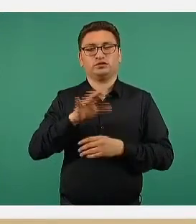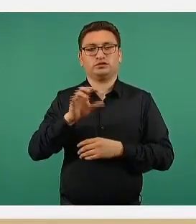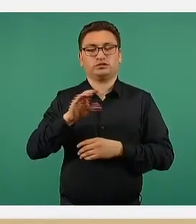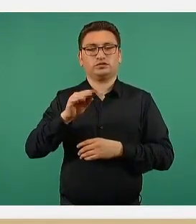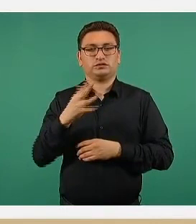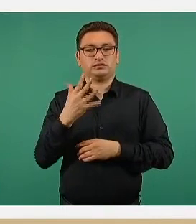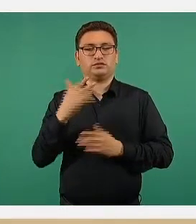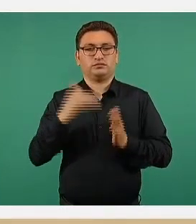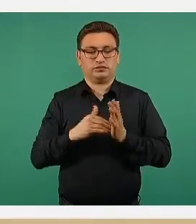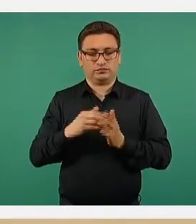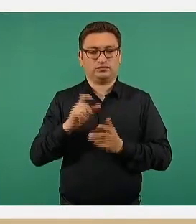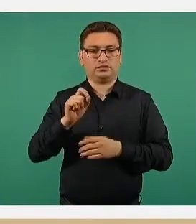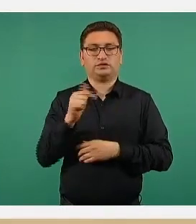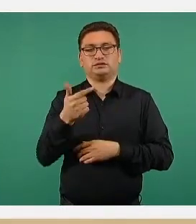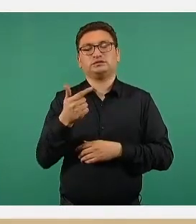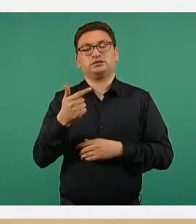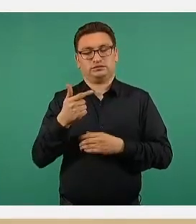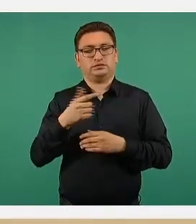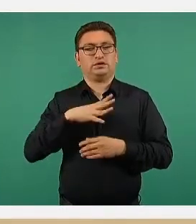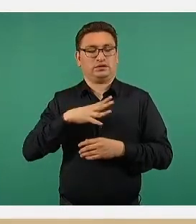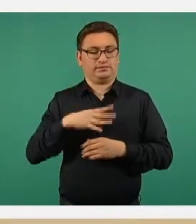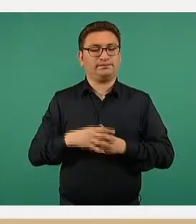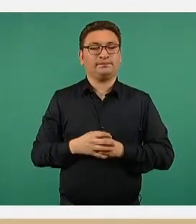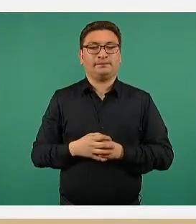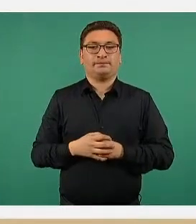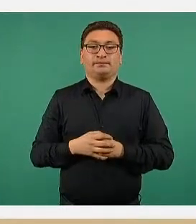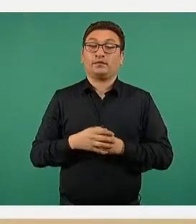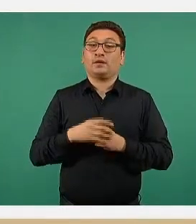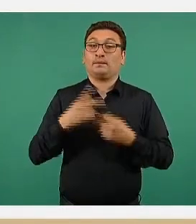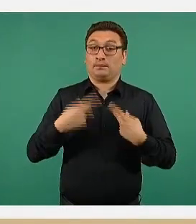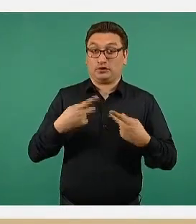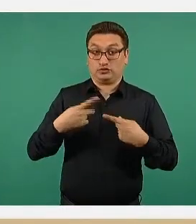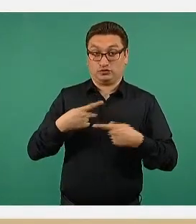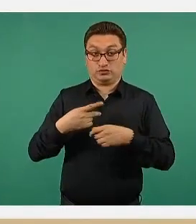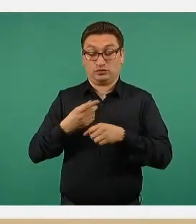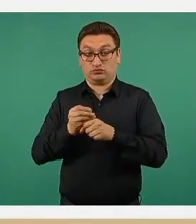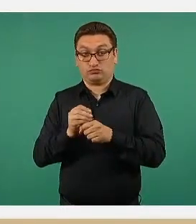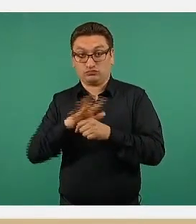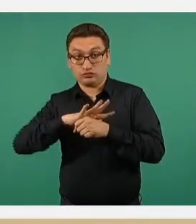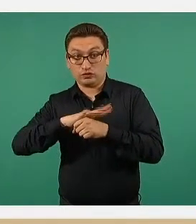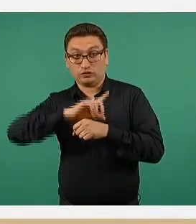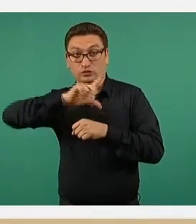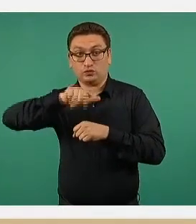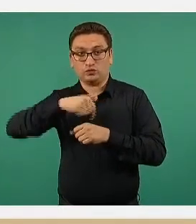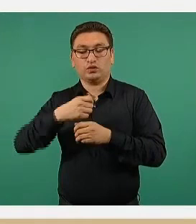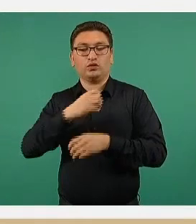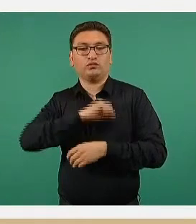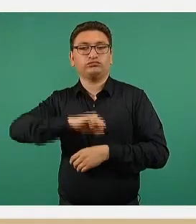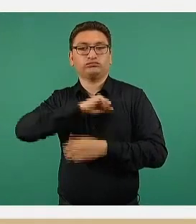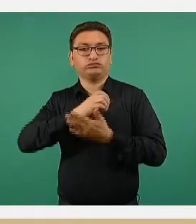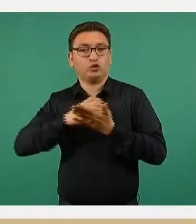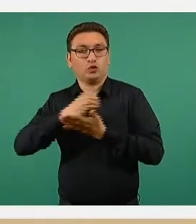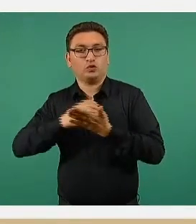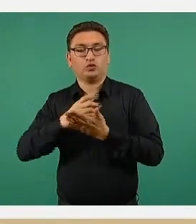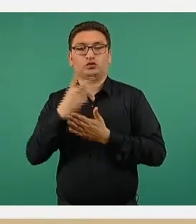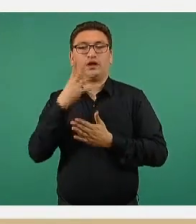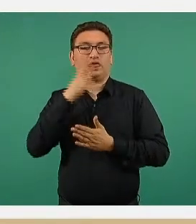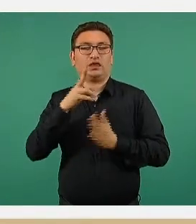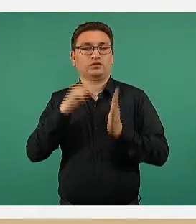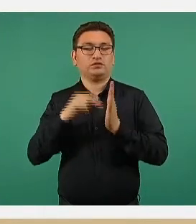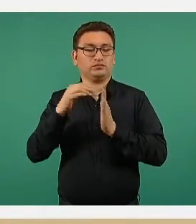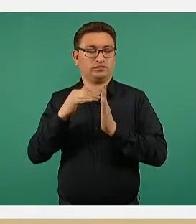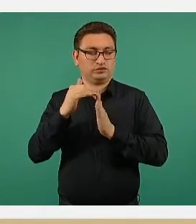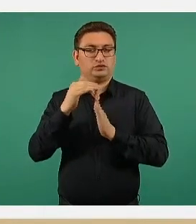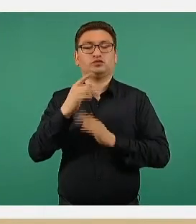2.595.027 casos estimados. Respecto a las personas recuperadas, tenemos ya casi llegando a los 2 millones,